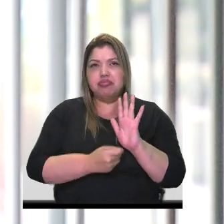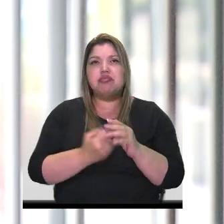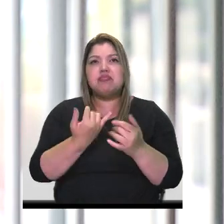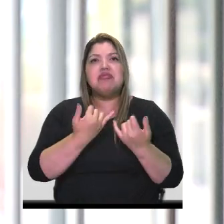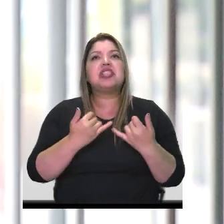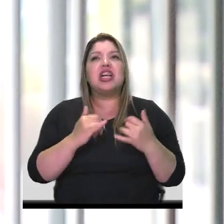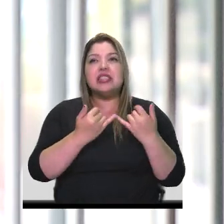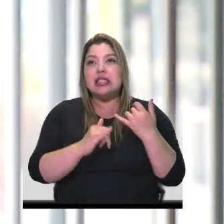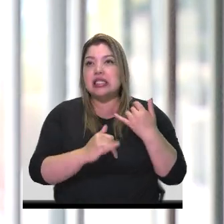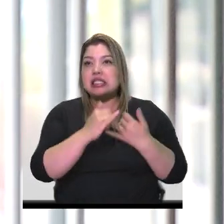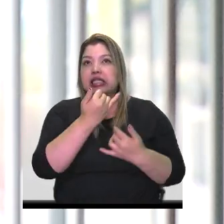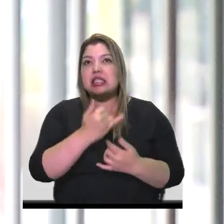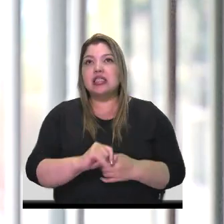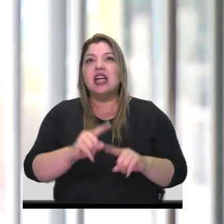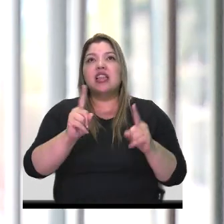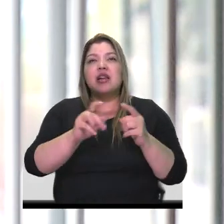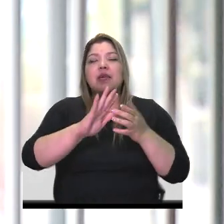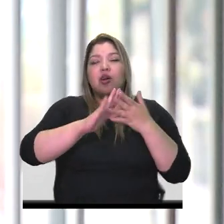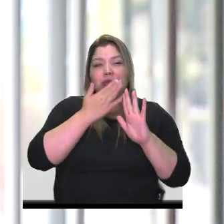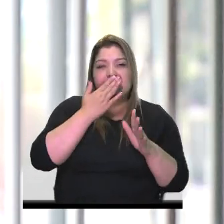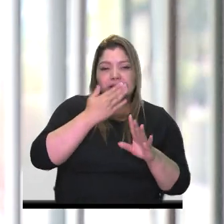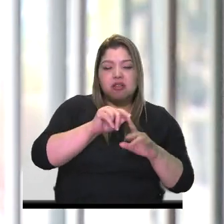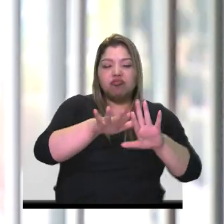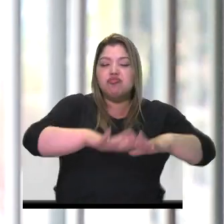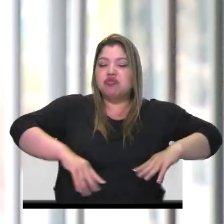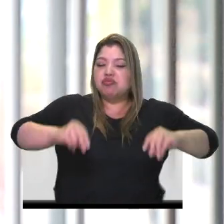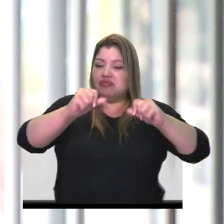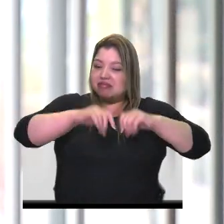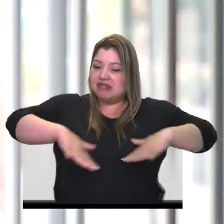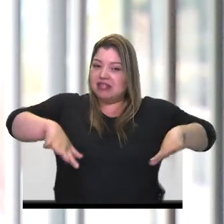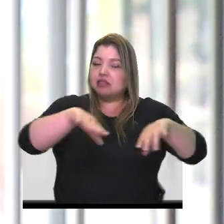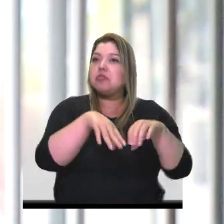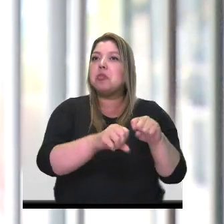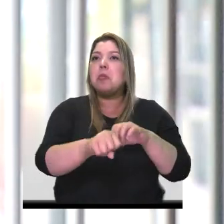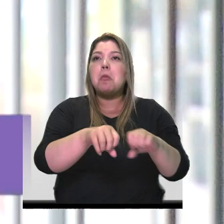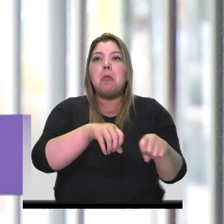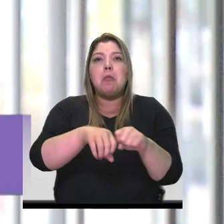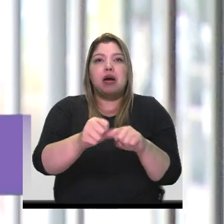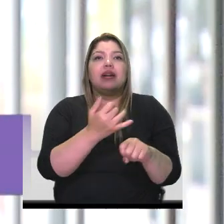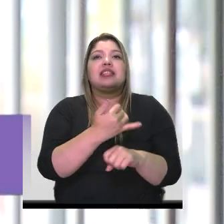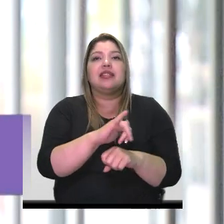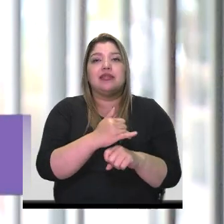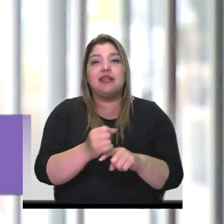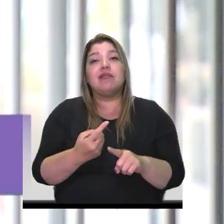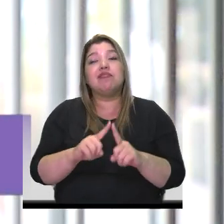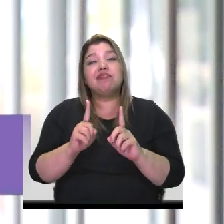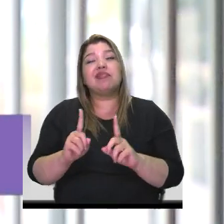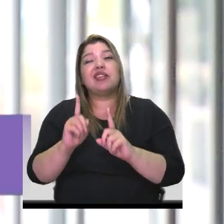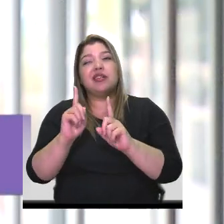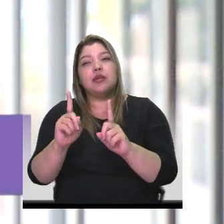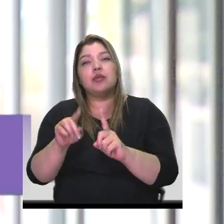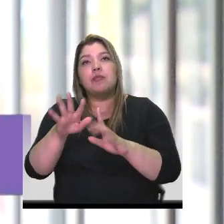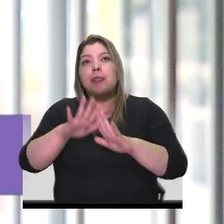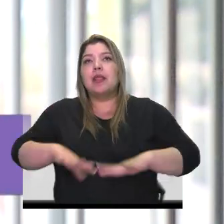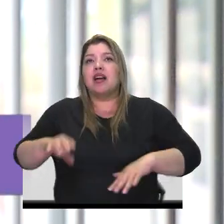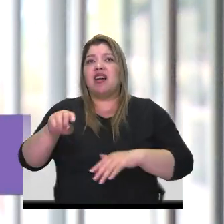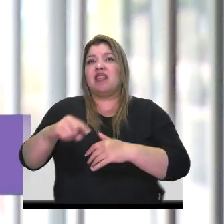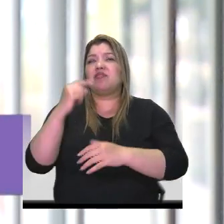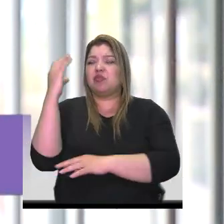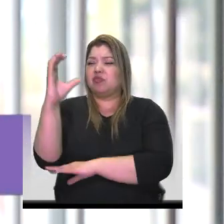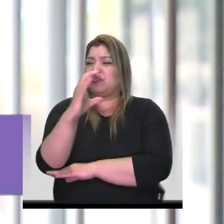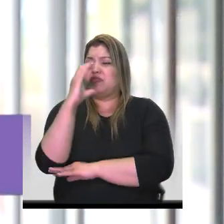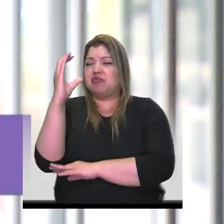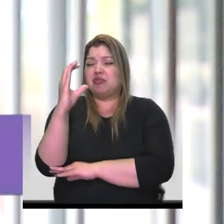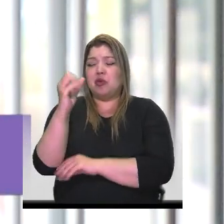asunto de lo indígena, de la territorialidad, pero también pues, ha sido un país que como todos sabemos es un país con un contexto pues,